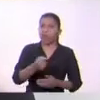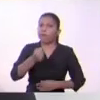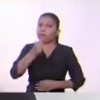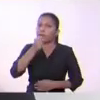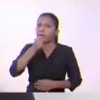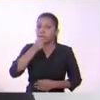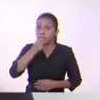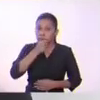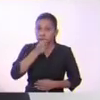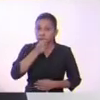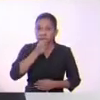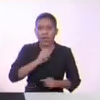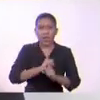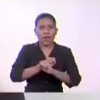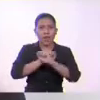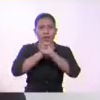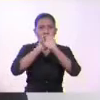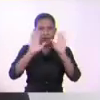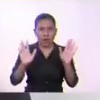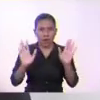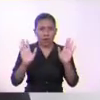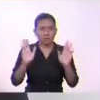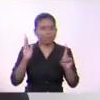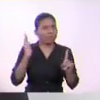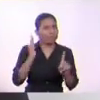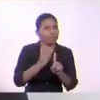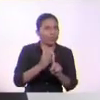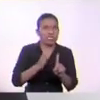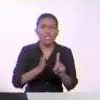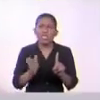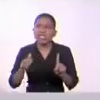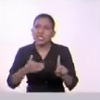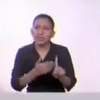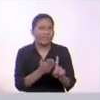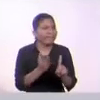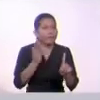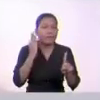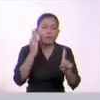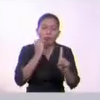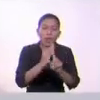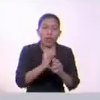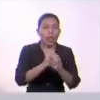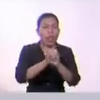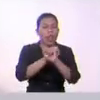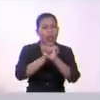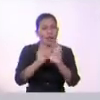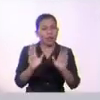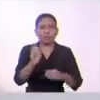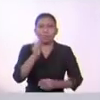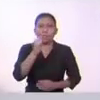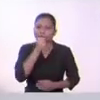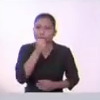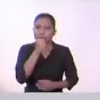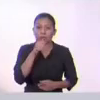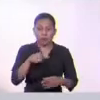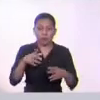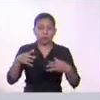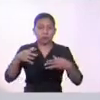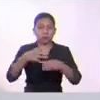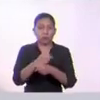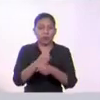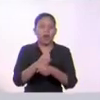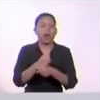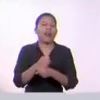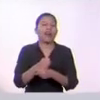de manera clara y precisa, bien desarrollada, pues es en el informe donde se nos transmitirá